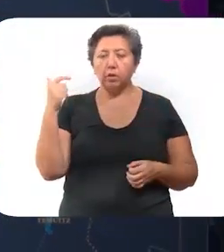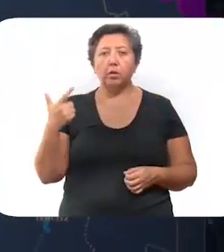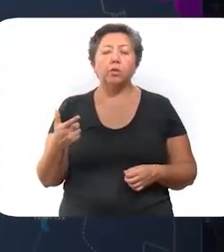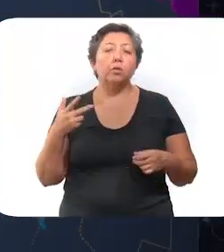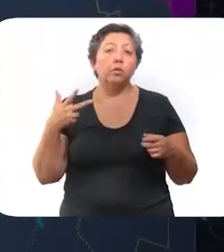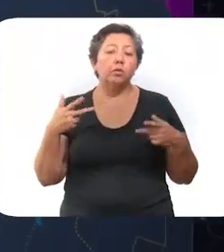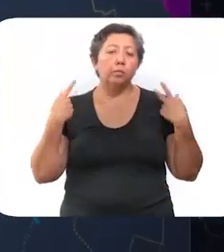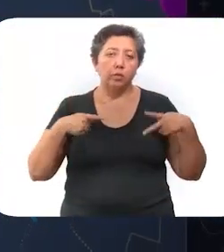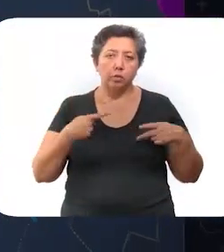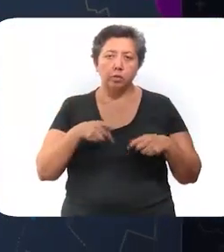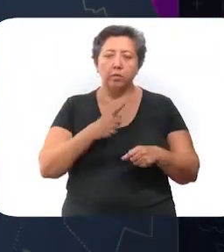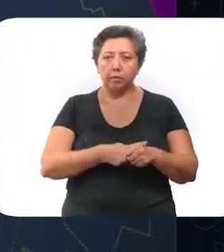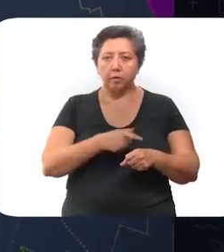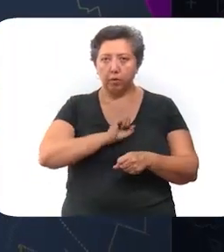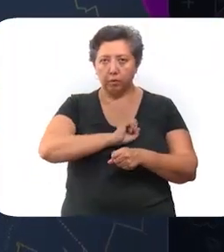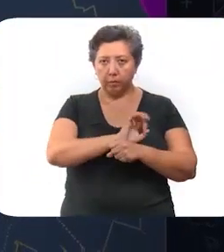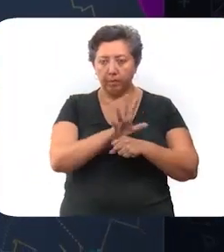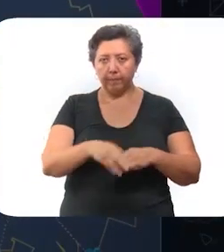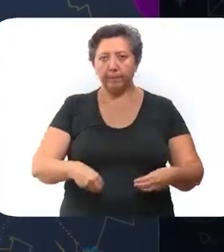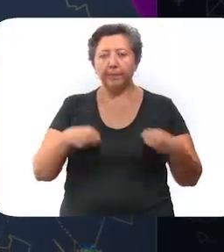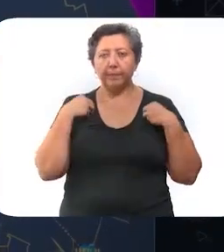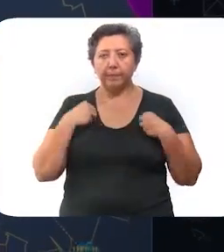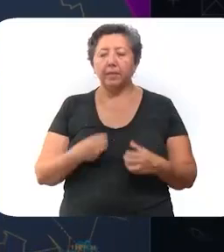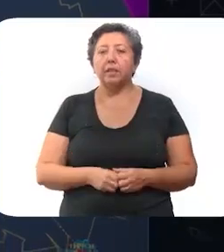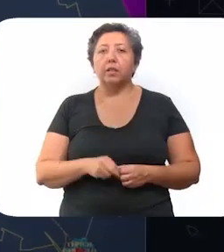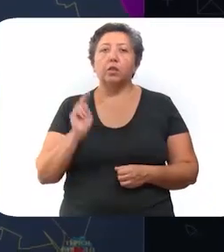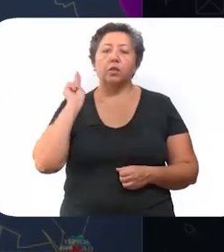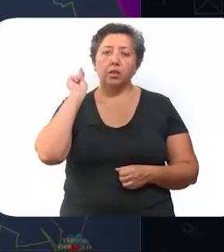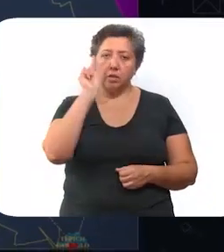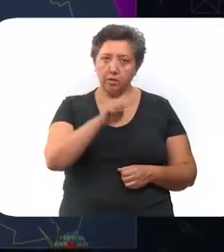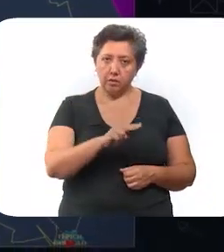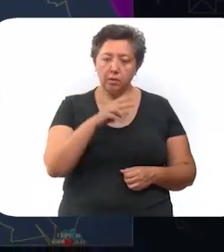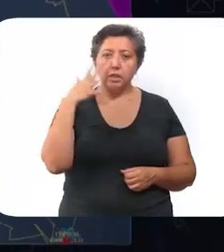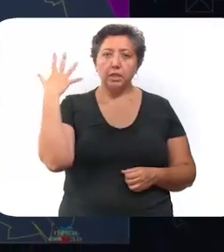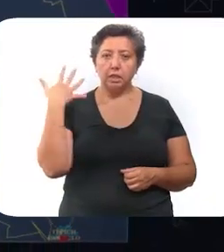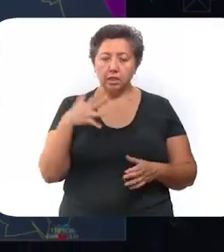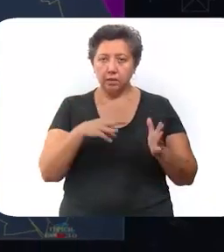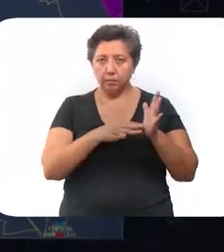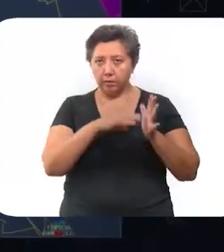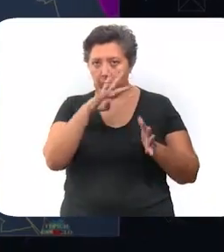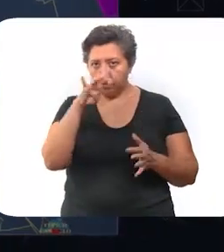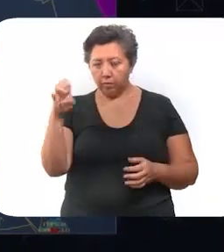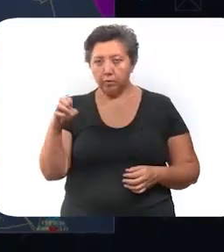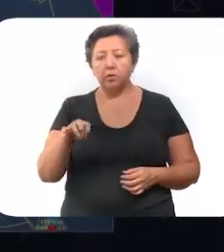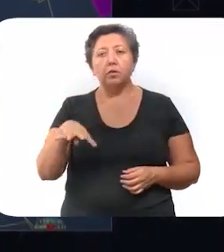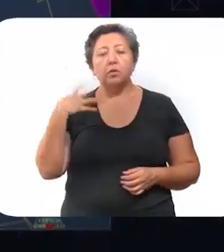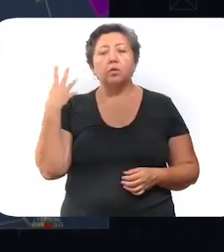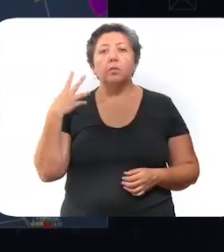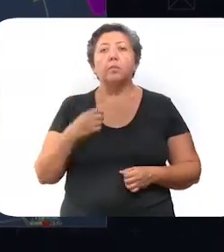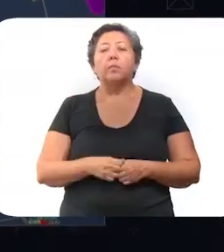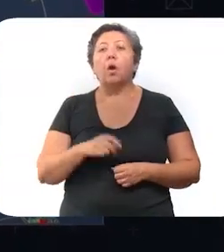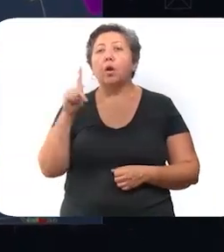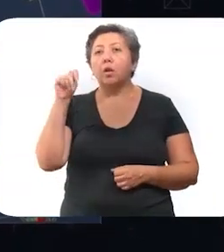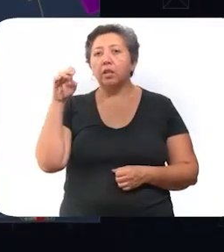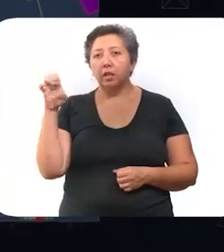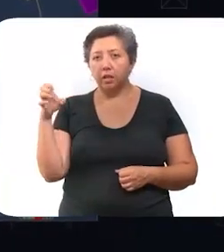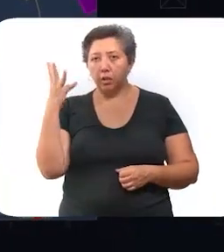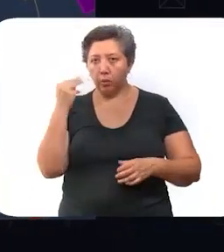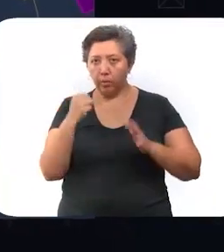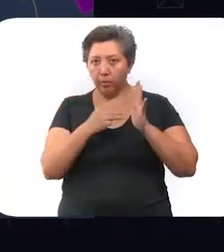38.758 personas contagiadas de coronavirus que viven. En la zona norte, 10.414. En la zona